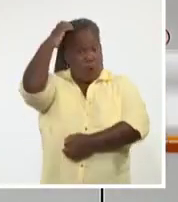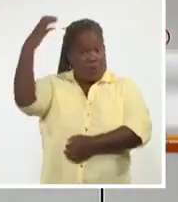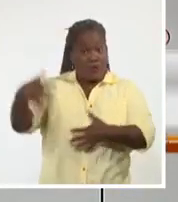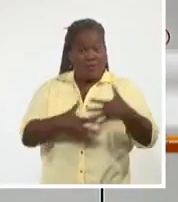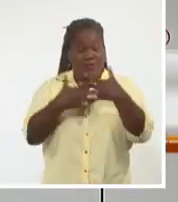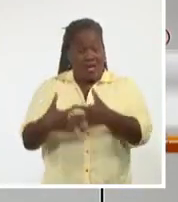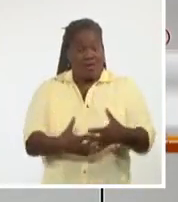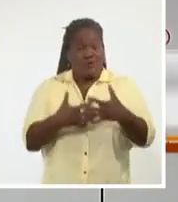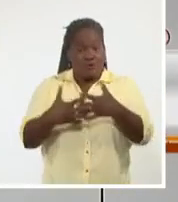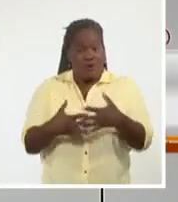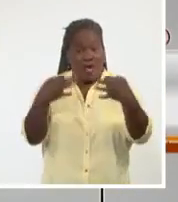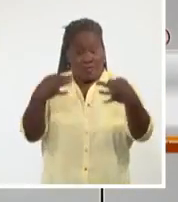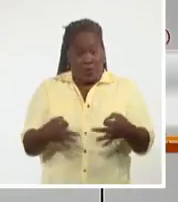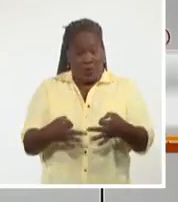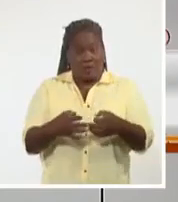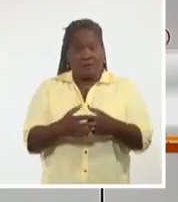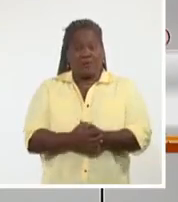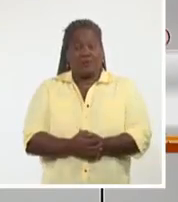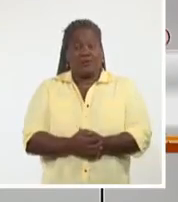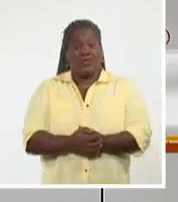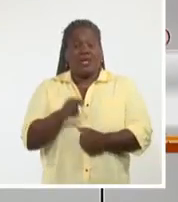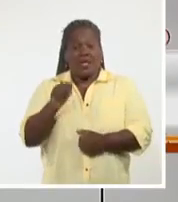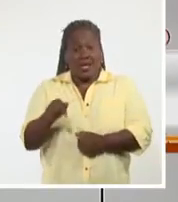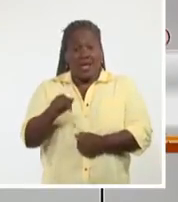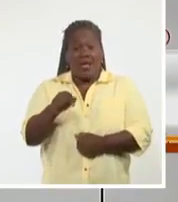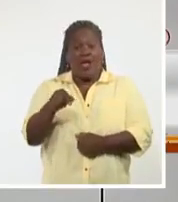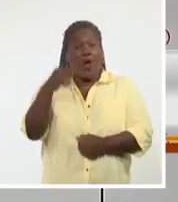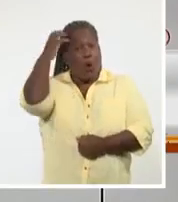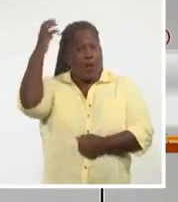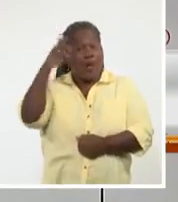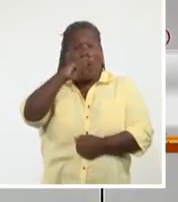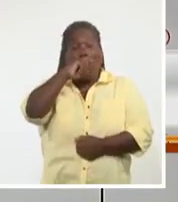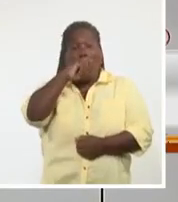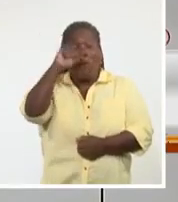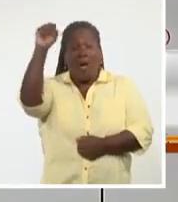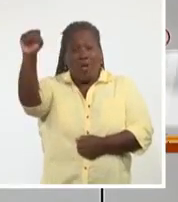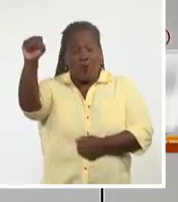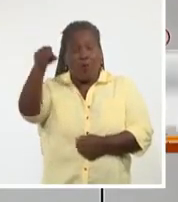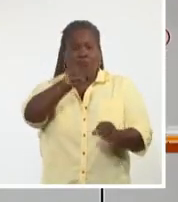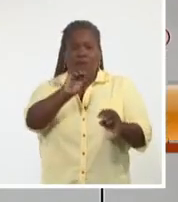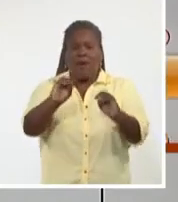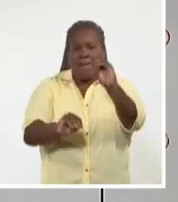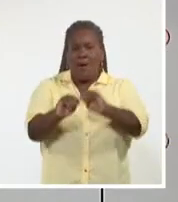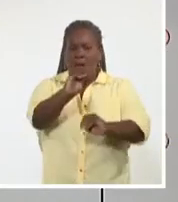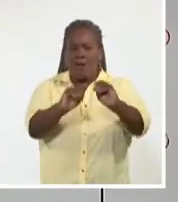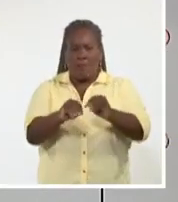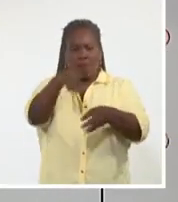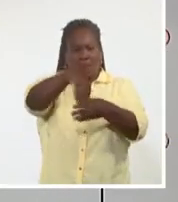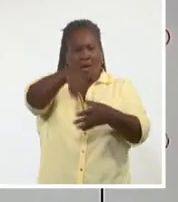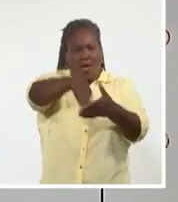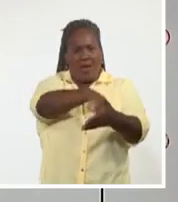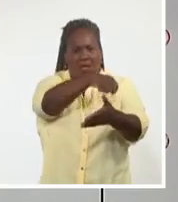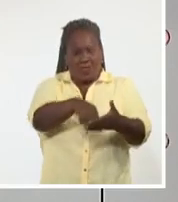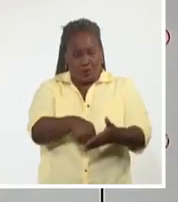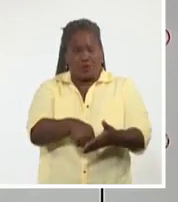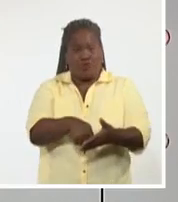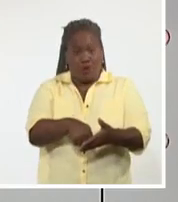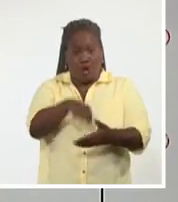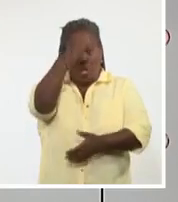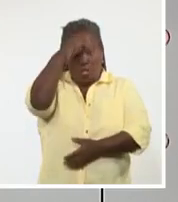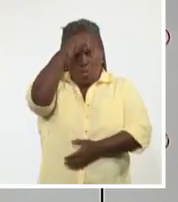asegura que el régimen de nicolás maduro manipuló a su favor las elecciones regionales y locales del domingo